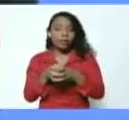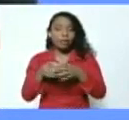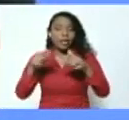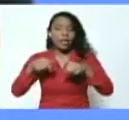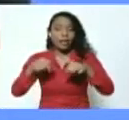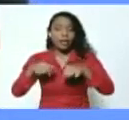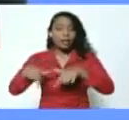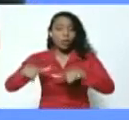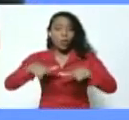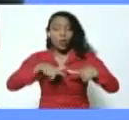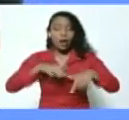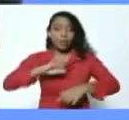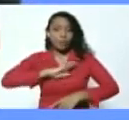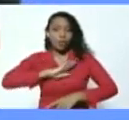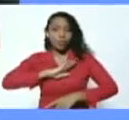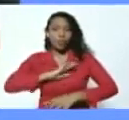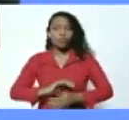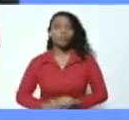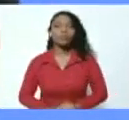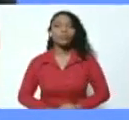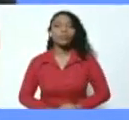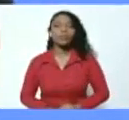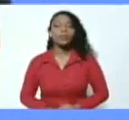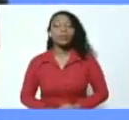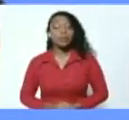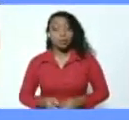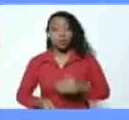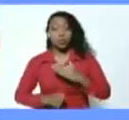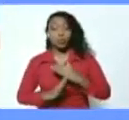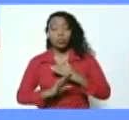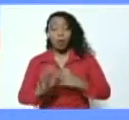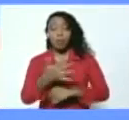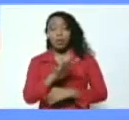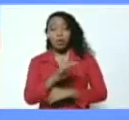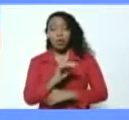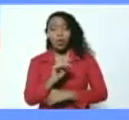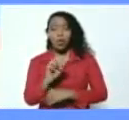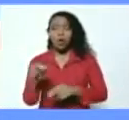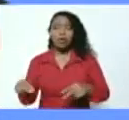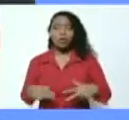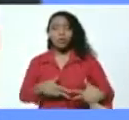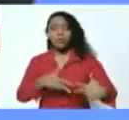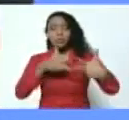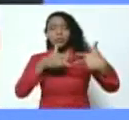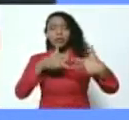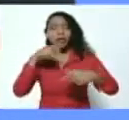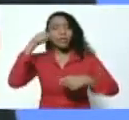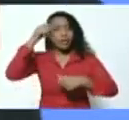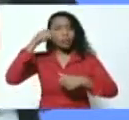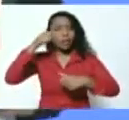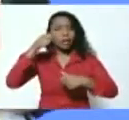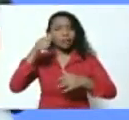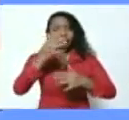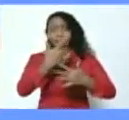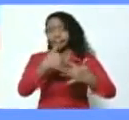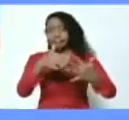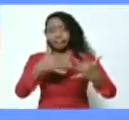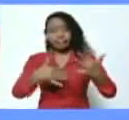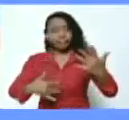estos espacios nuestros. ¿Tuvimos cuántos encuentros, Andreina, virtuales? Decenas,